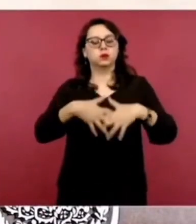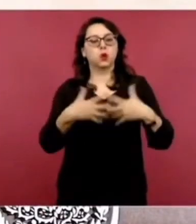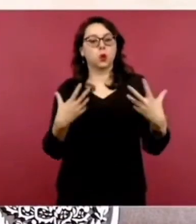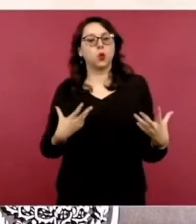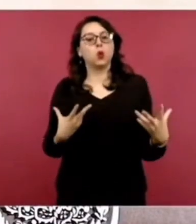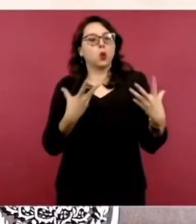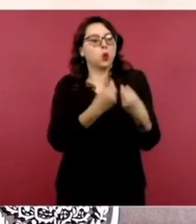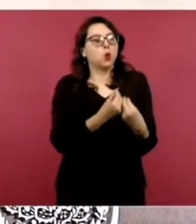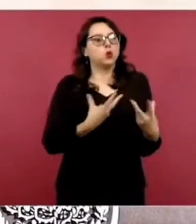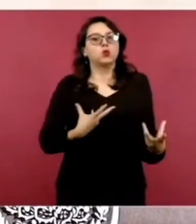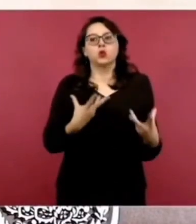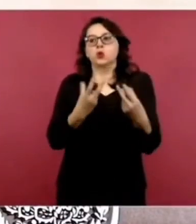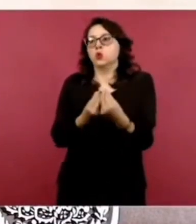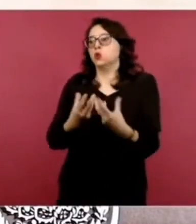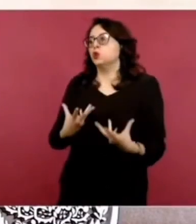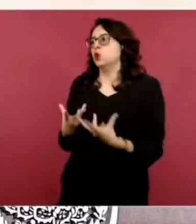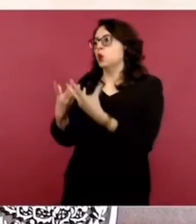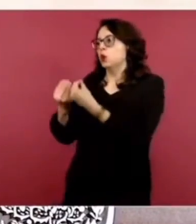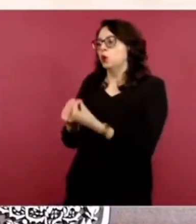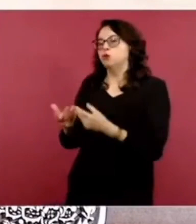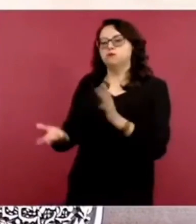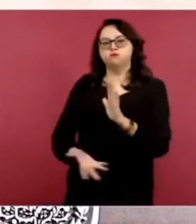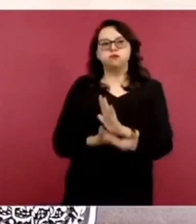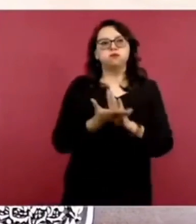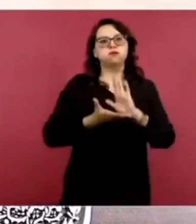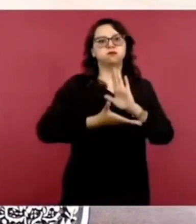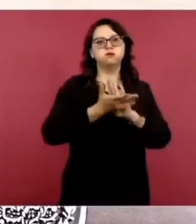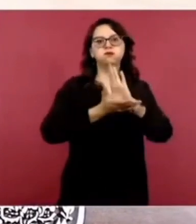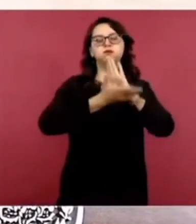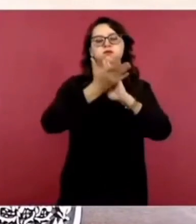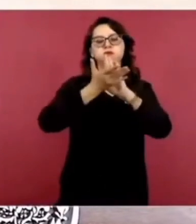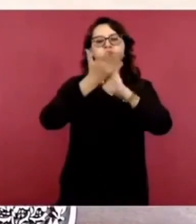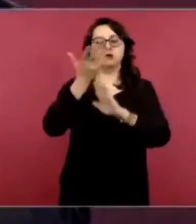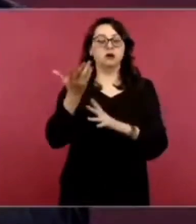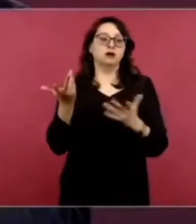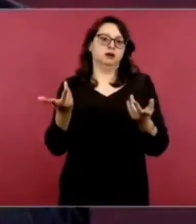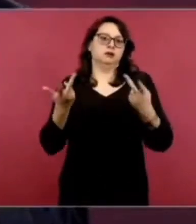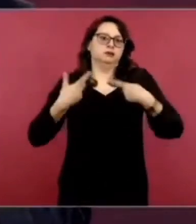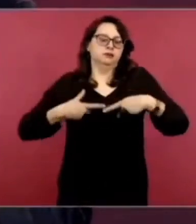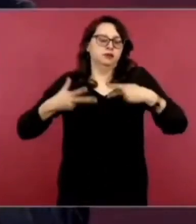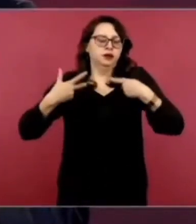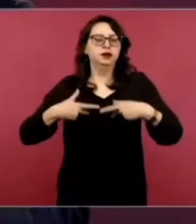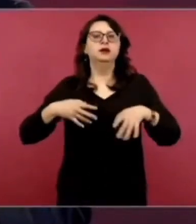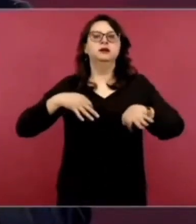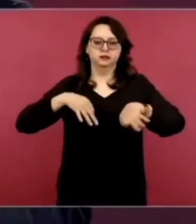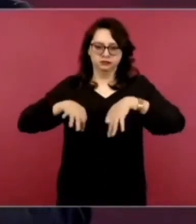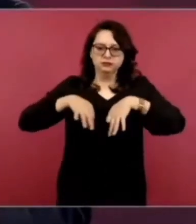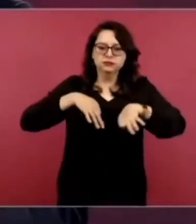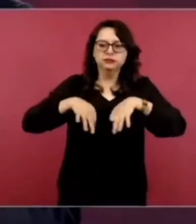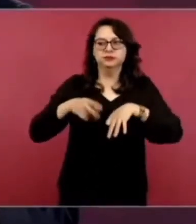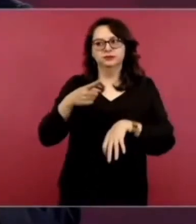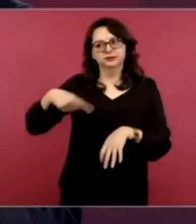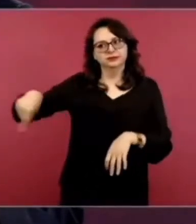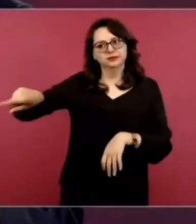desde luego los obreros, ¿no? Los trabajadores, que a veces se olvida,